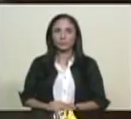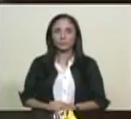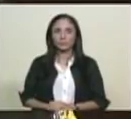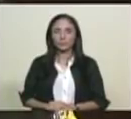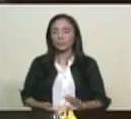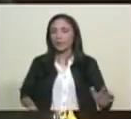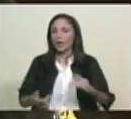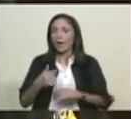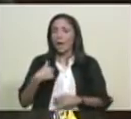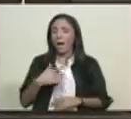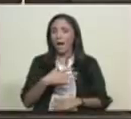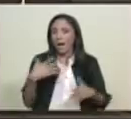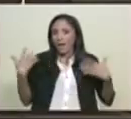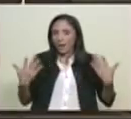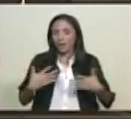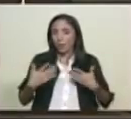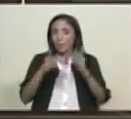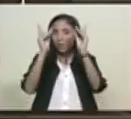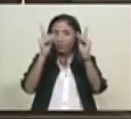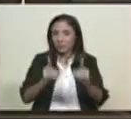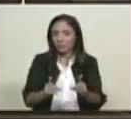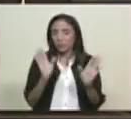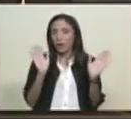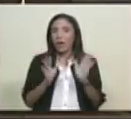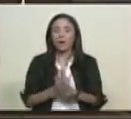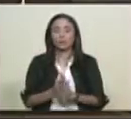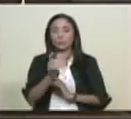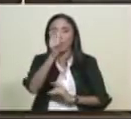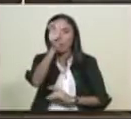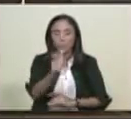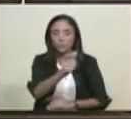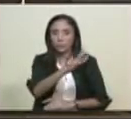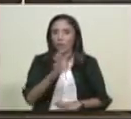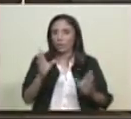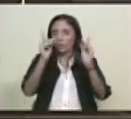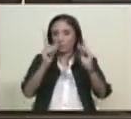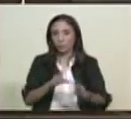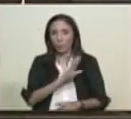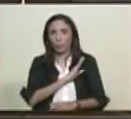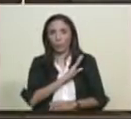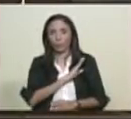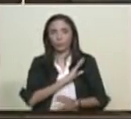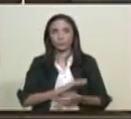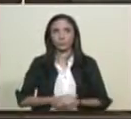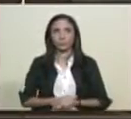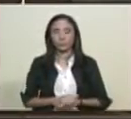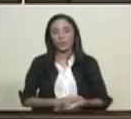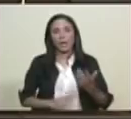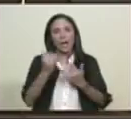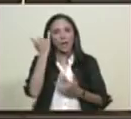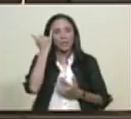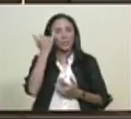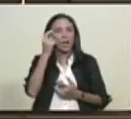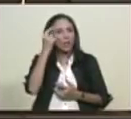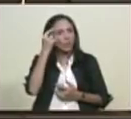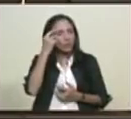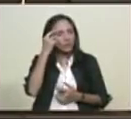Feliz decisión, feliz decisión. Además, la fecha surgió, como saben